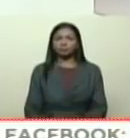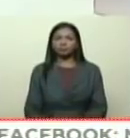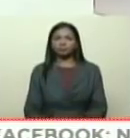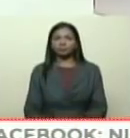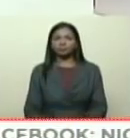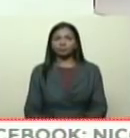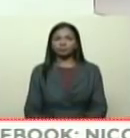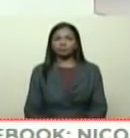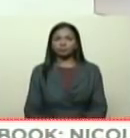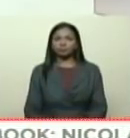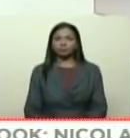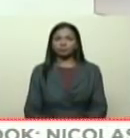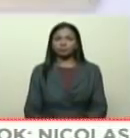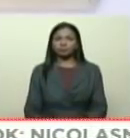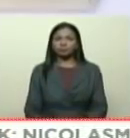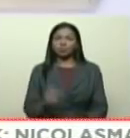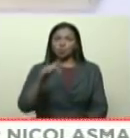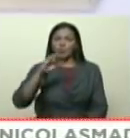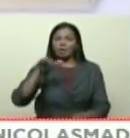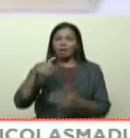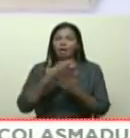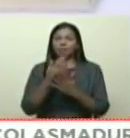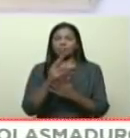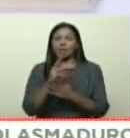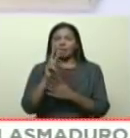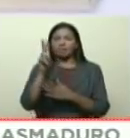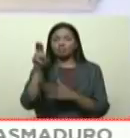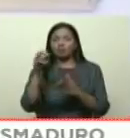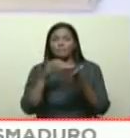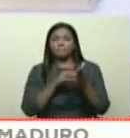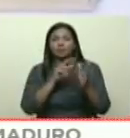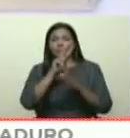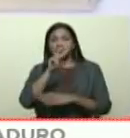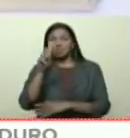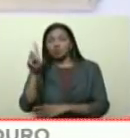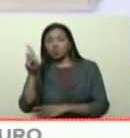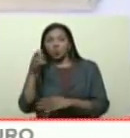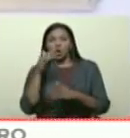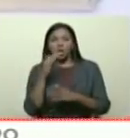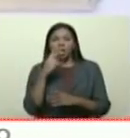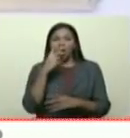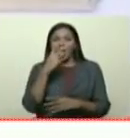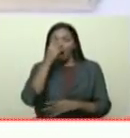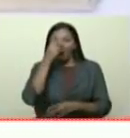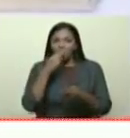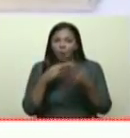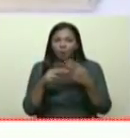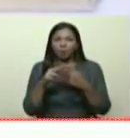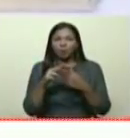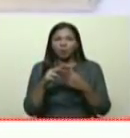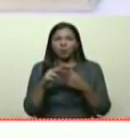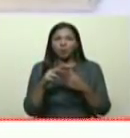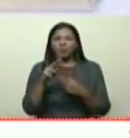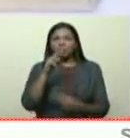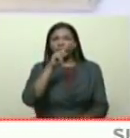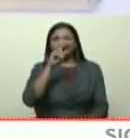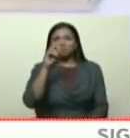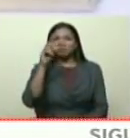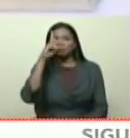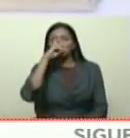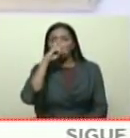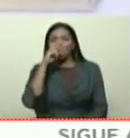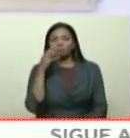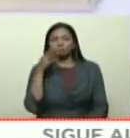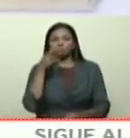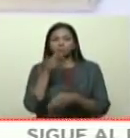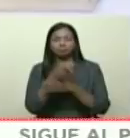Para de hoy hasta el 2021 y más, ir en la conmemoración del Bicentenario. Dentro de unos días